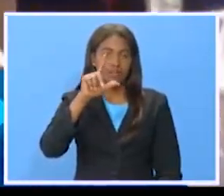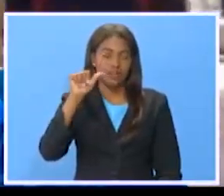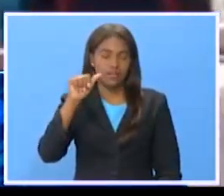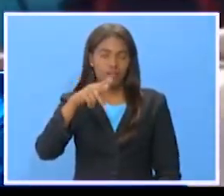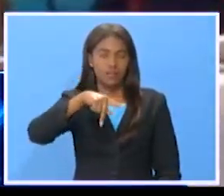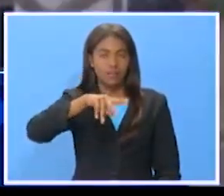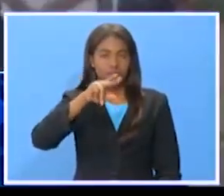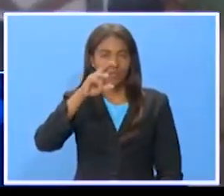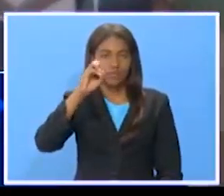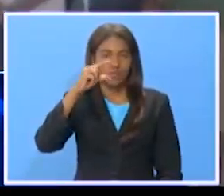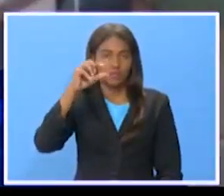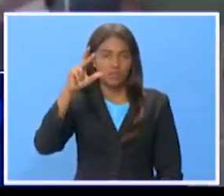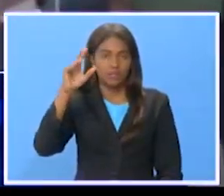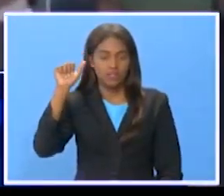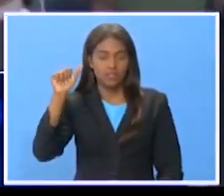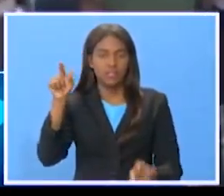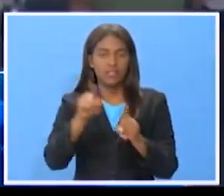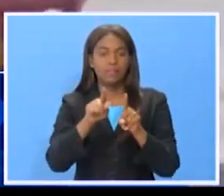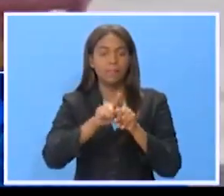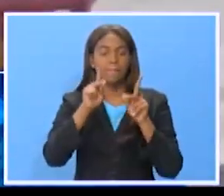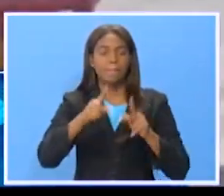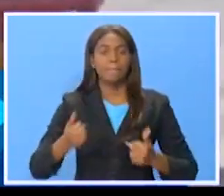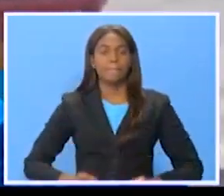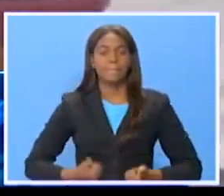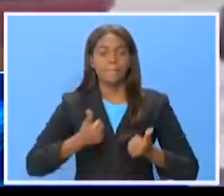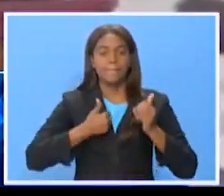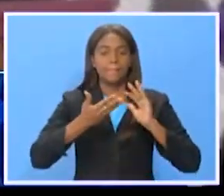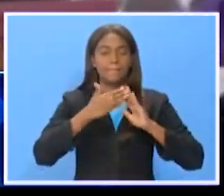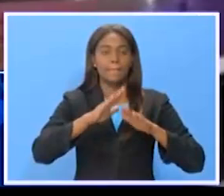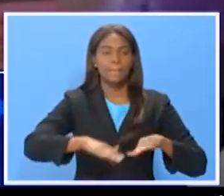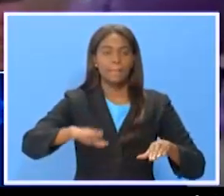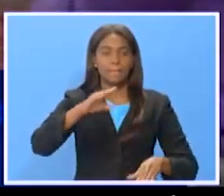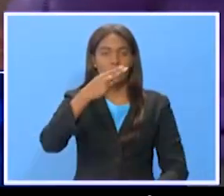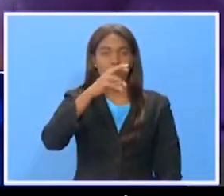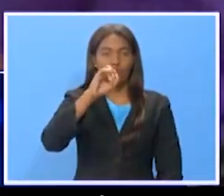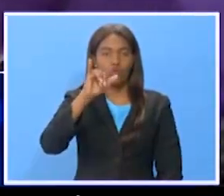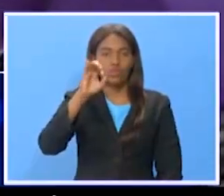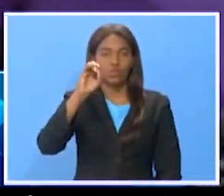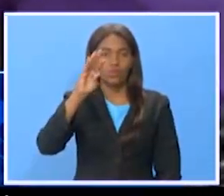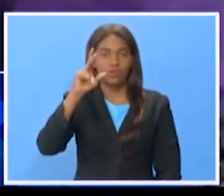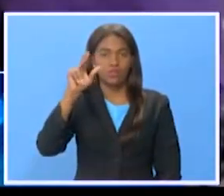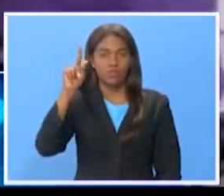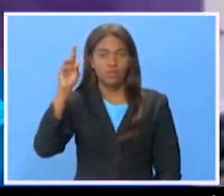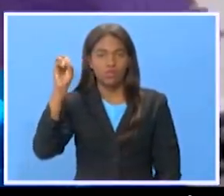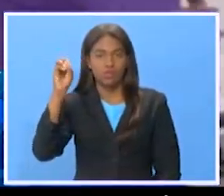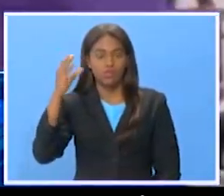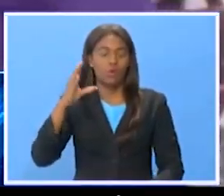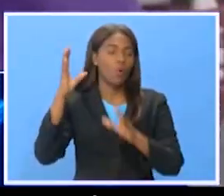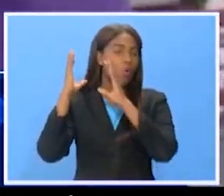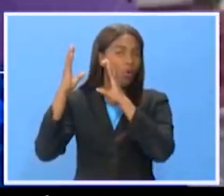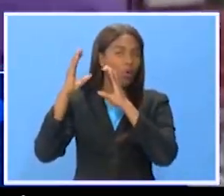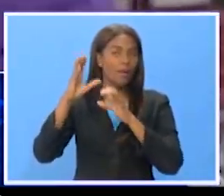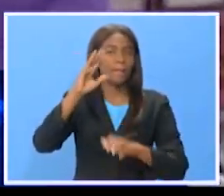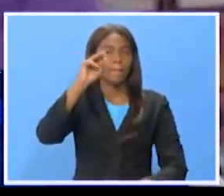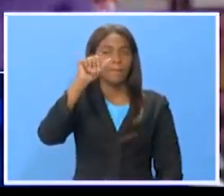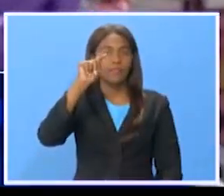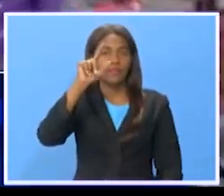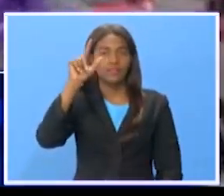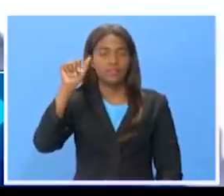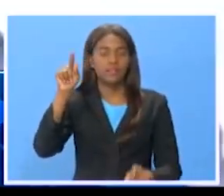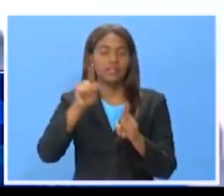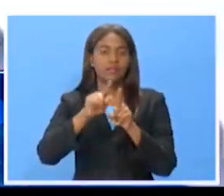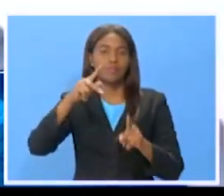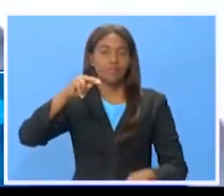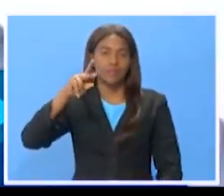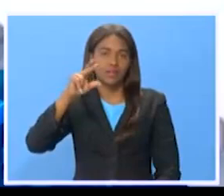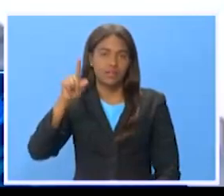García, El Puñal, al igual que residentes en los barrios Hoyo de Bartolo, Los Santos, Los Cocos, Matanza y Los Pérez.